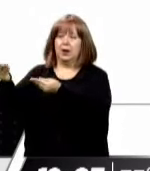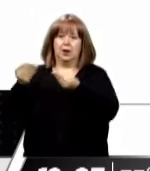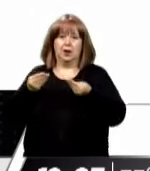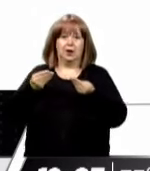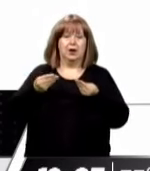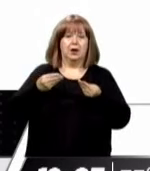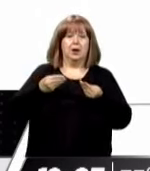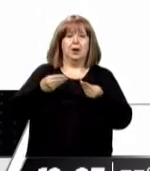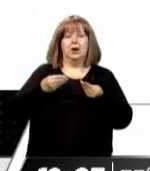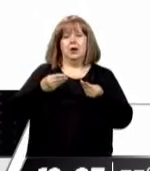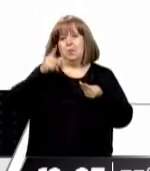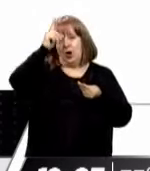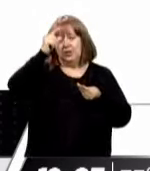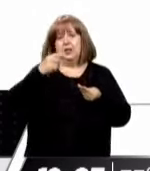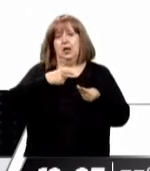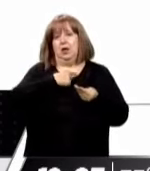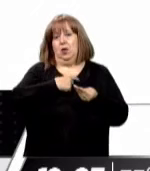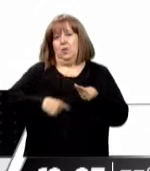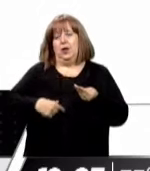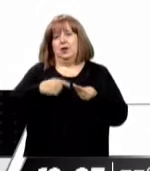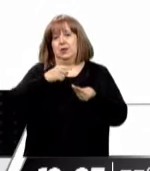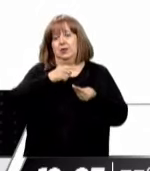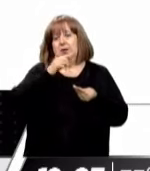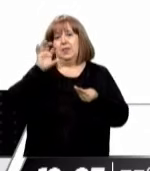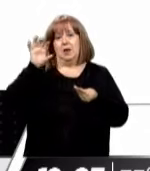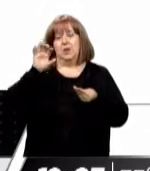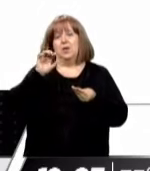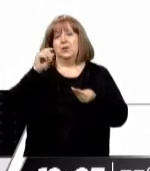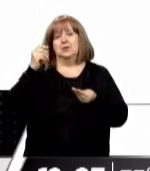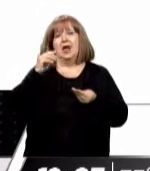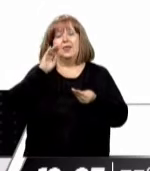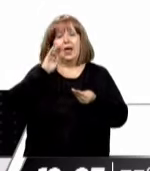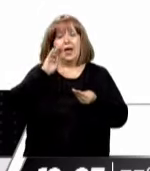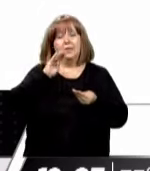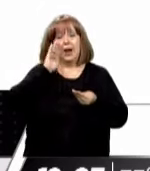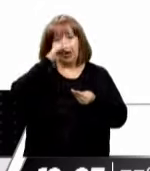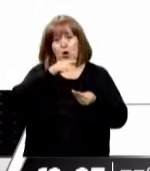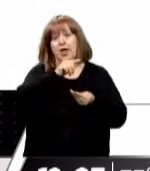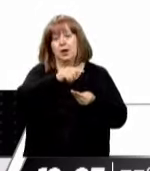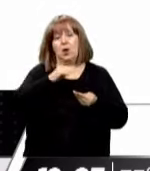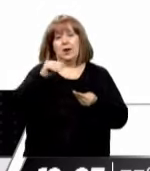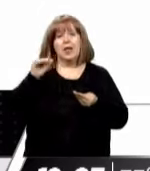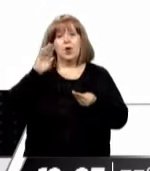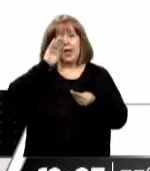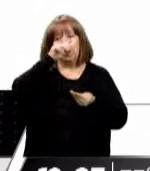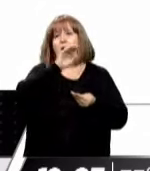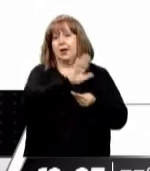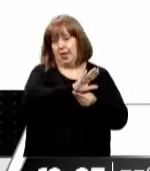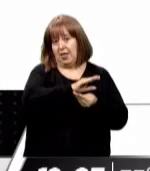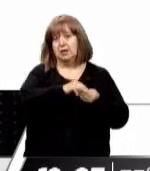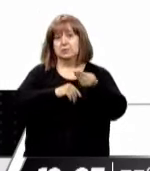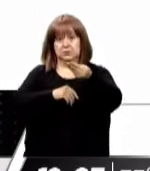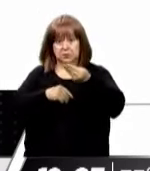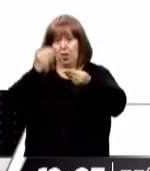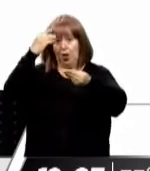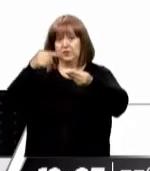darle la extradición. Claro, o sea que hasta el momento tiene que permanecer preso allí en Río Negro. Exactamente. Hasta que llegue bien el pedido formal del vecino